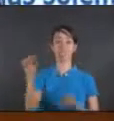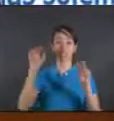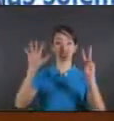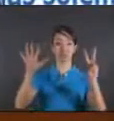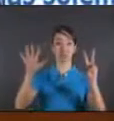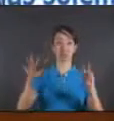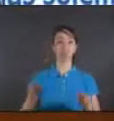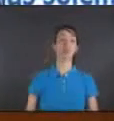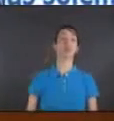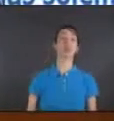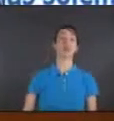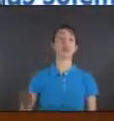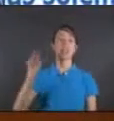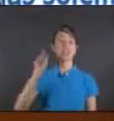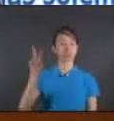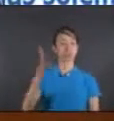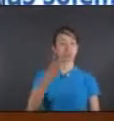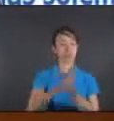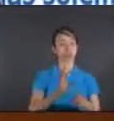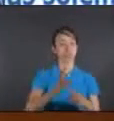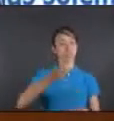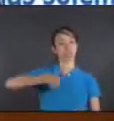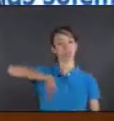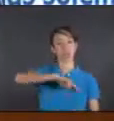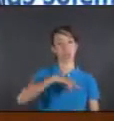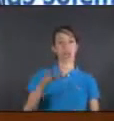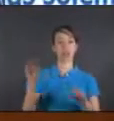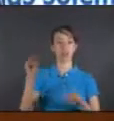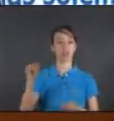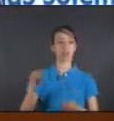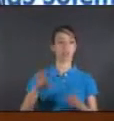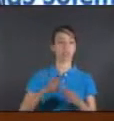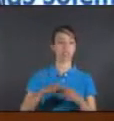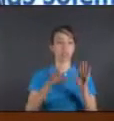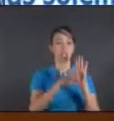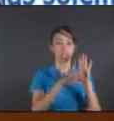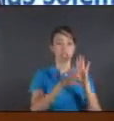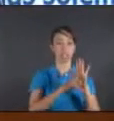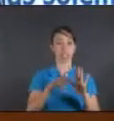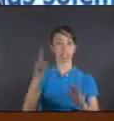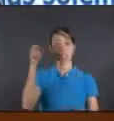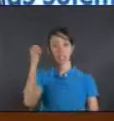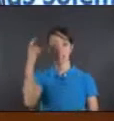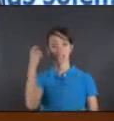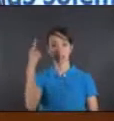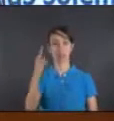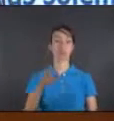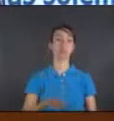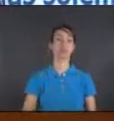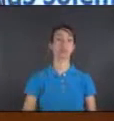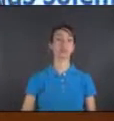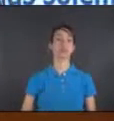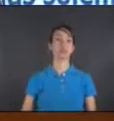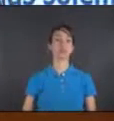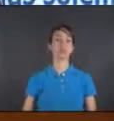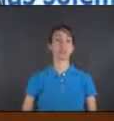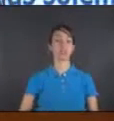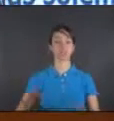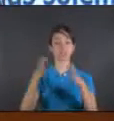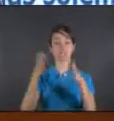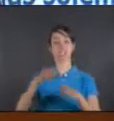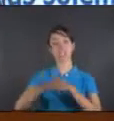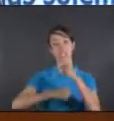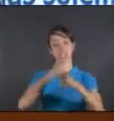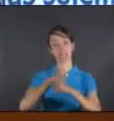Mi purificado hermano, colega purificado, la Santa Cena nos lleva, nos